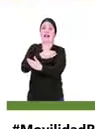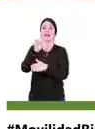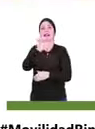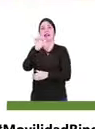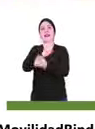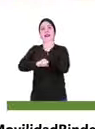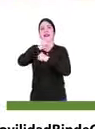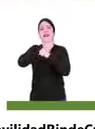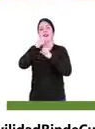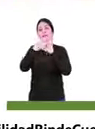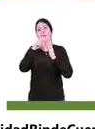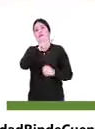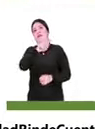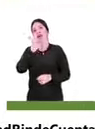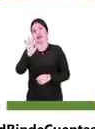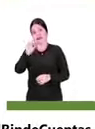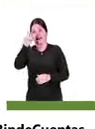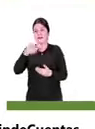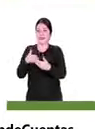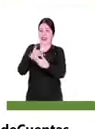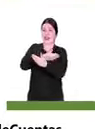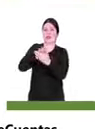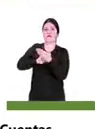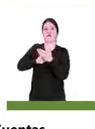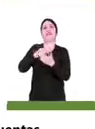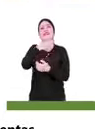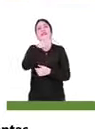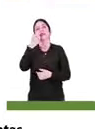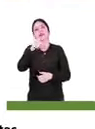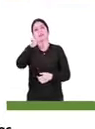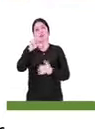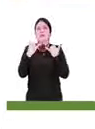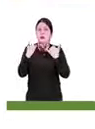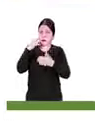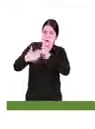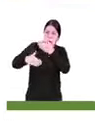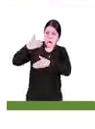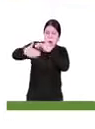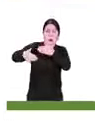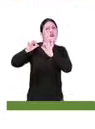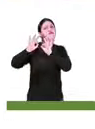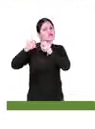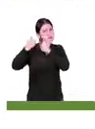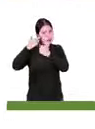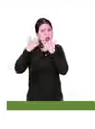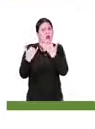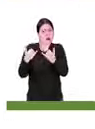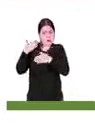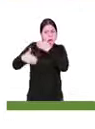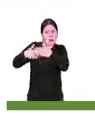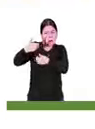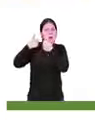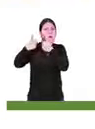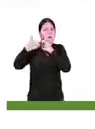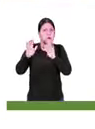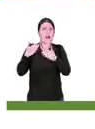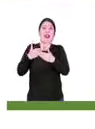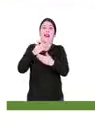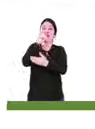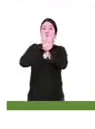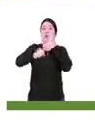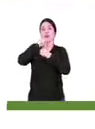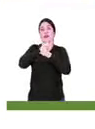el traslado de estas redes. 117 obras, vamos muy bien, lo veíamos en la presentación, hemos terminado el año pasado